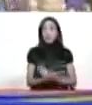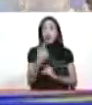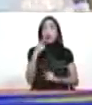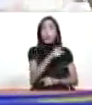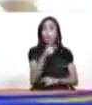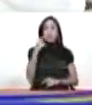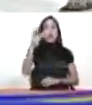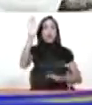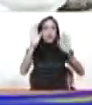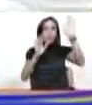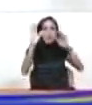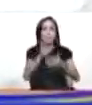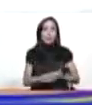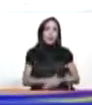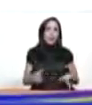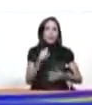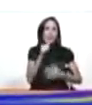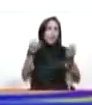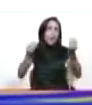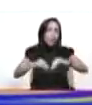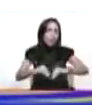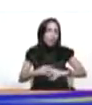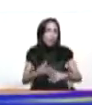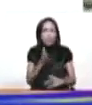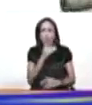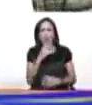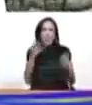Levanten la mano el que esté en desacuerdo con esta línea.